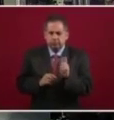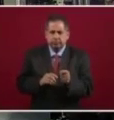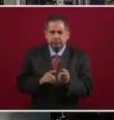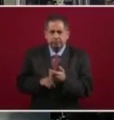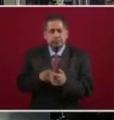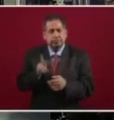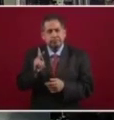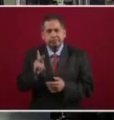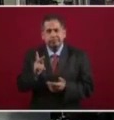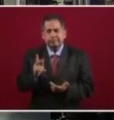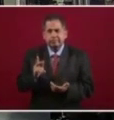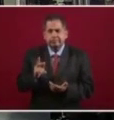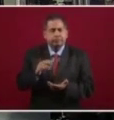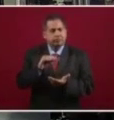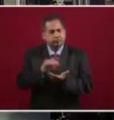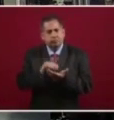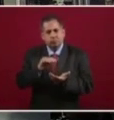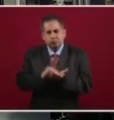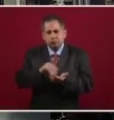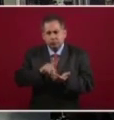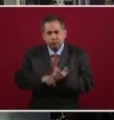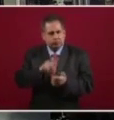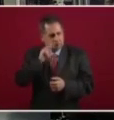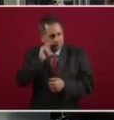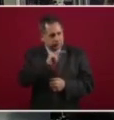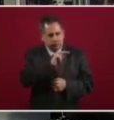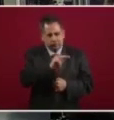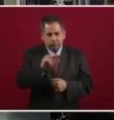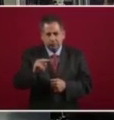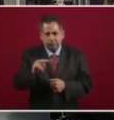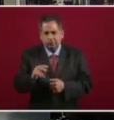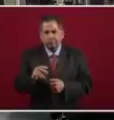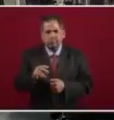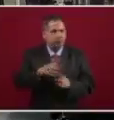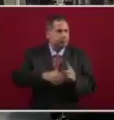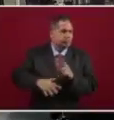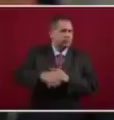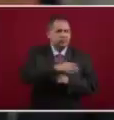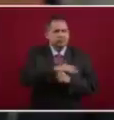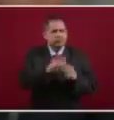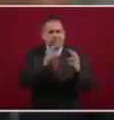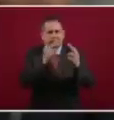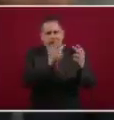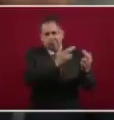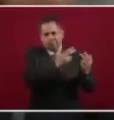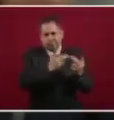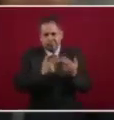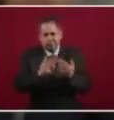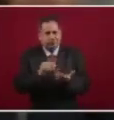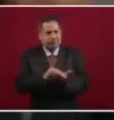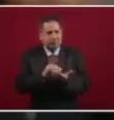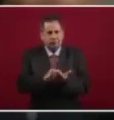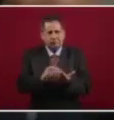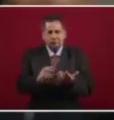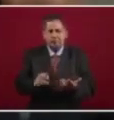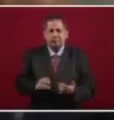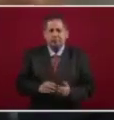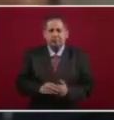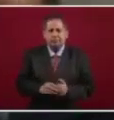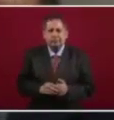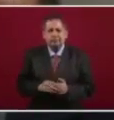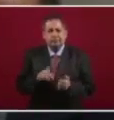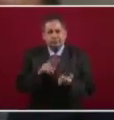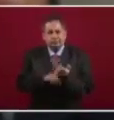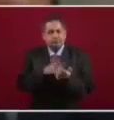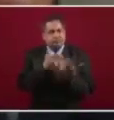Pues sin embargo, seguimos viendo que pues el medio ambiente se sigue destruyendo con